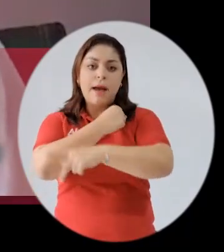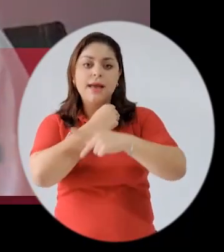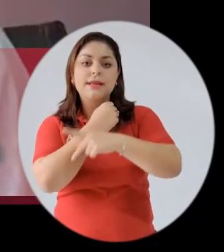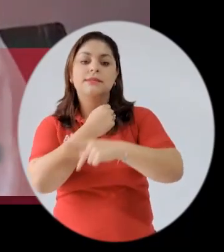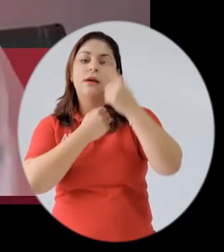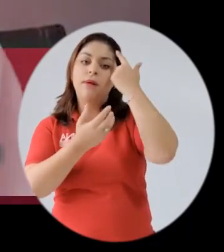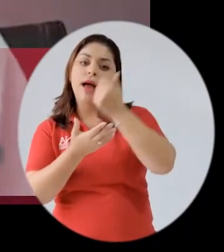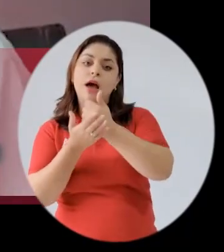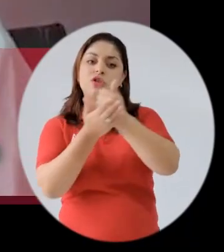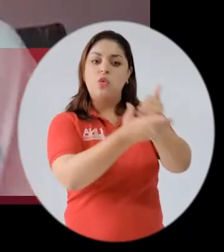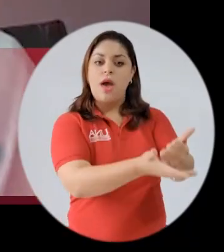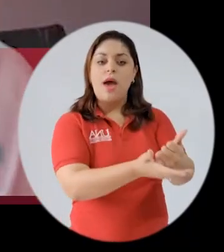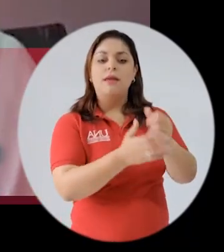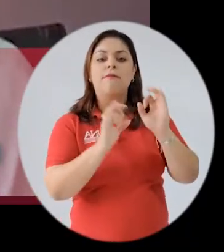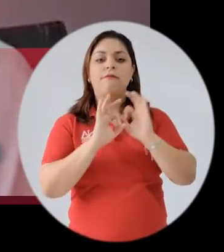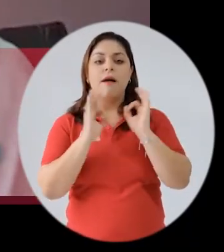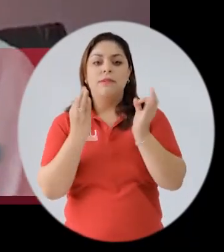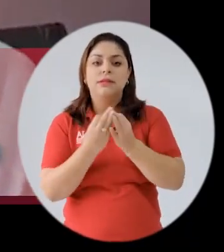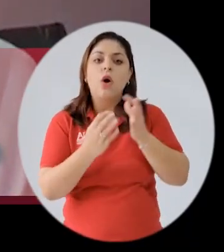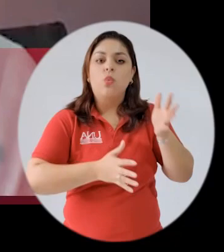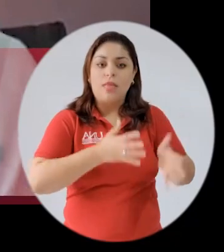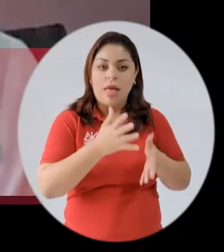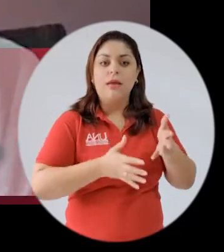ley de la jornada laboral de 12 horas.